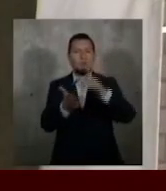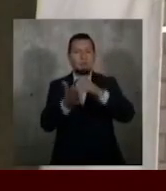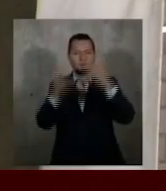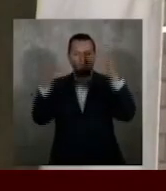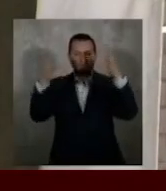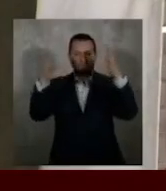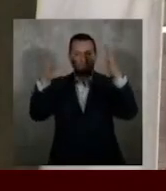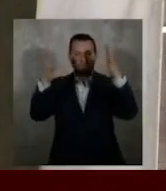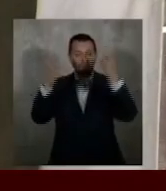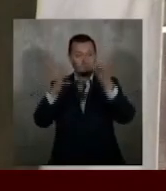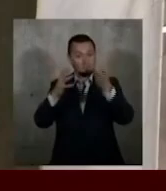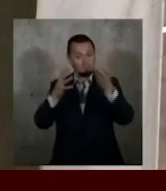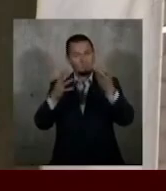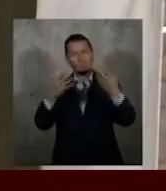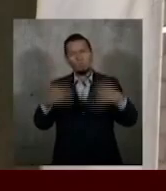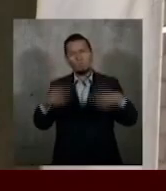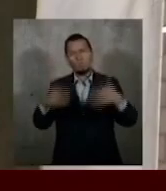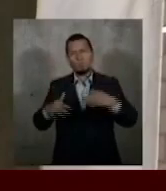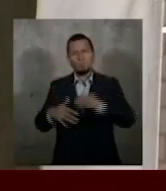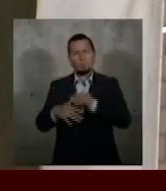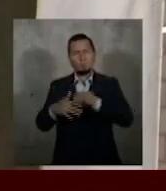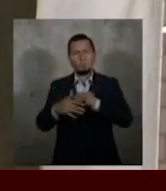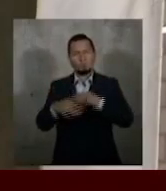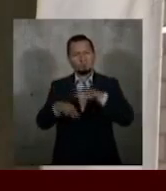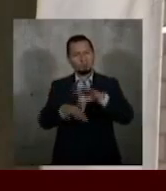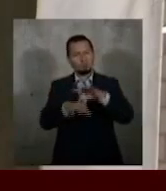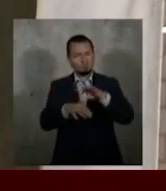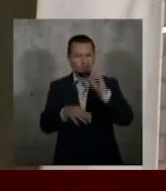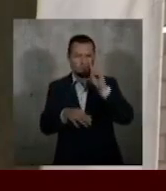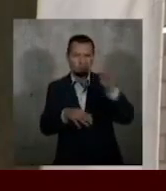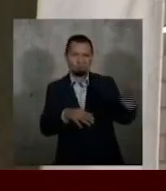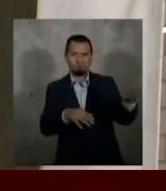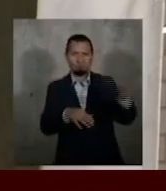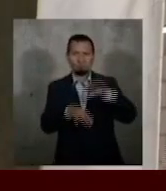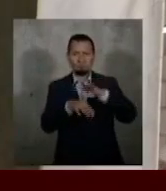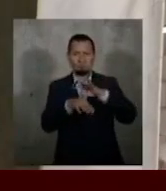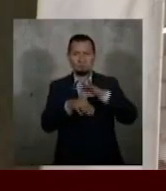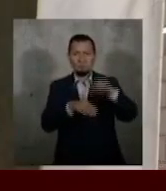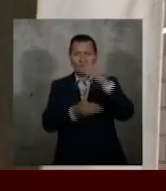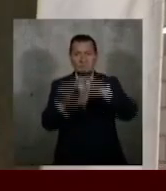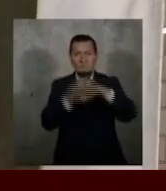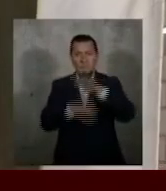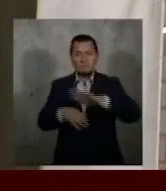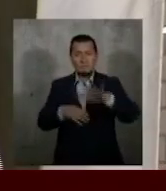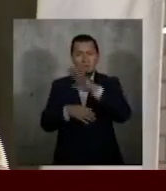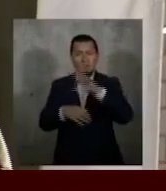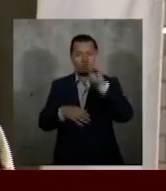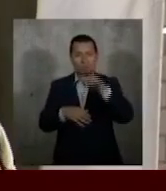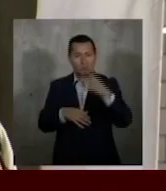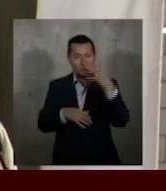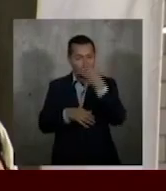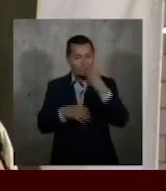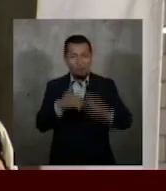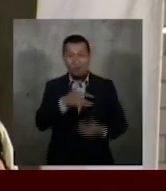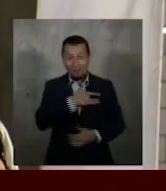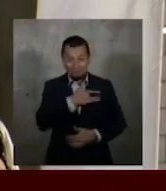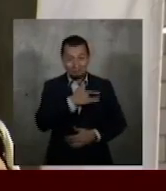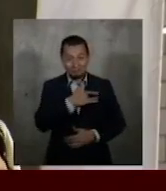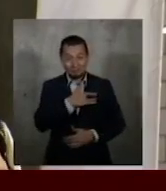este ritmo y a esta visión de futuro que efectivamente lo tiene en su ADN el Centro Universitario de